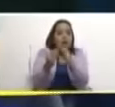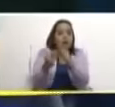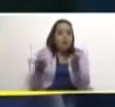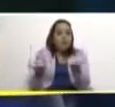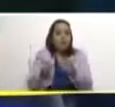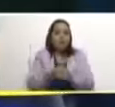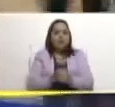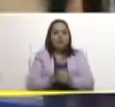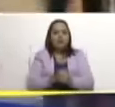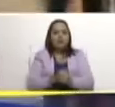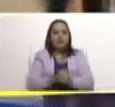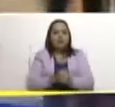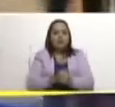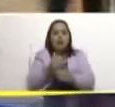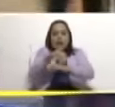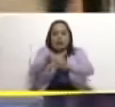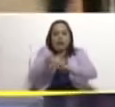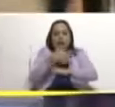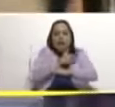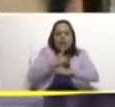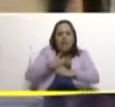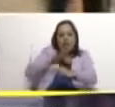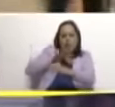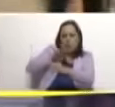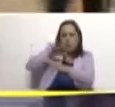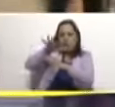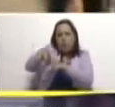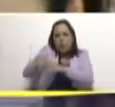El Imperio Británico amenazaba con invadir Venezuela.